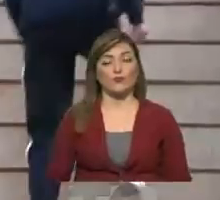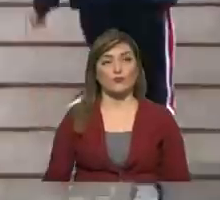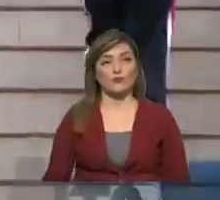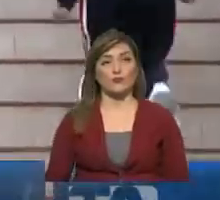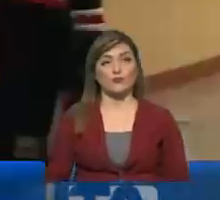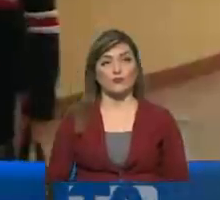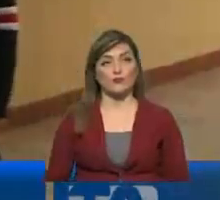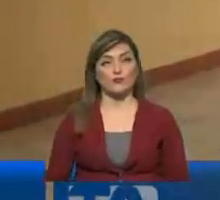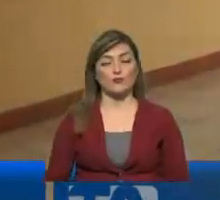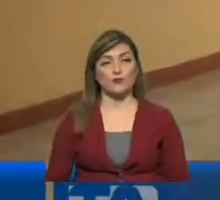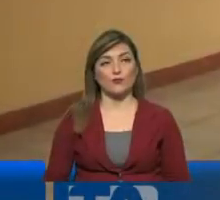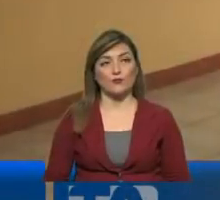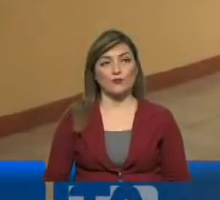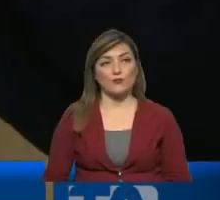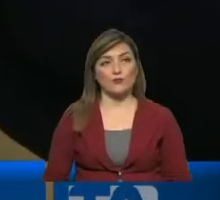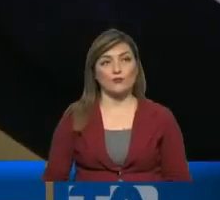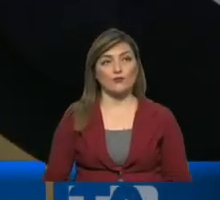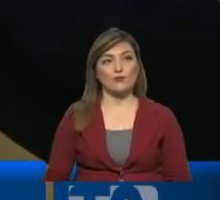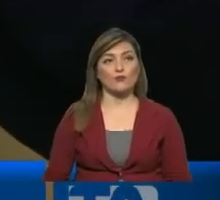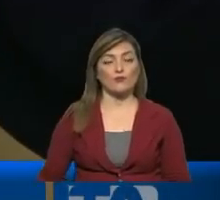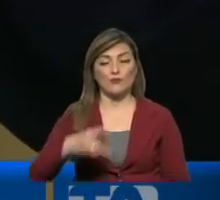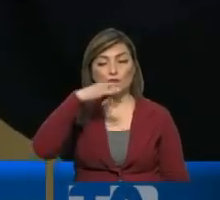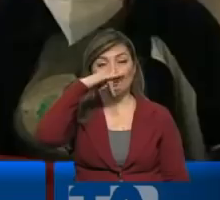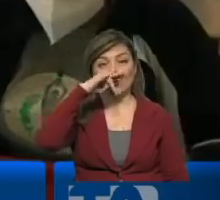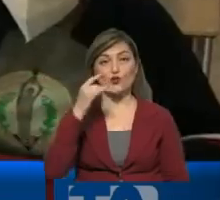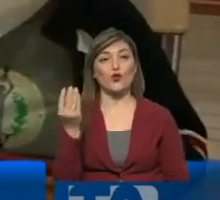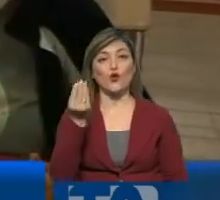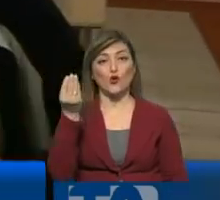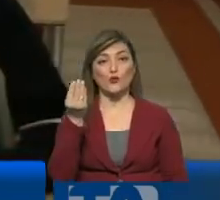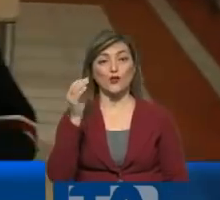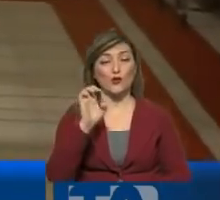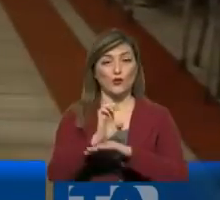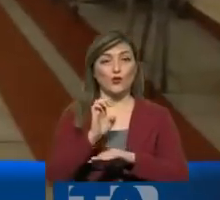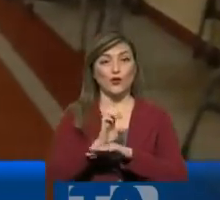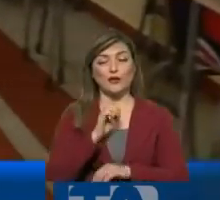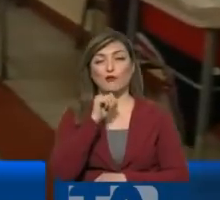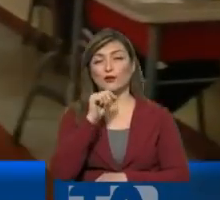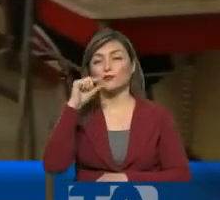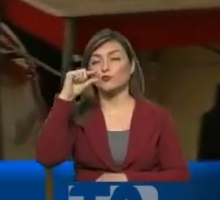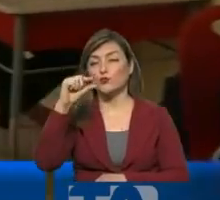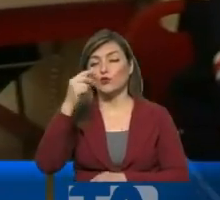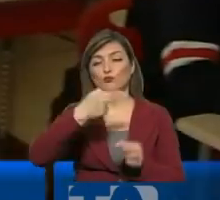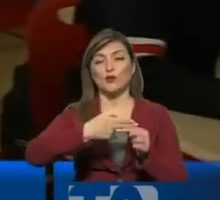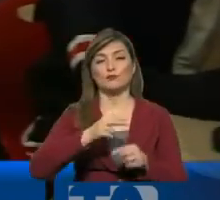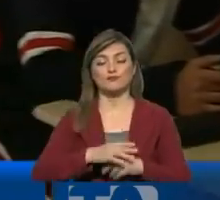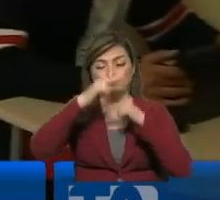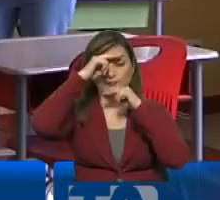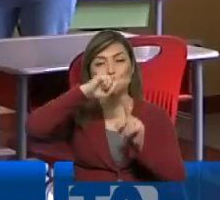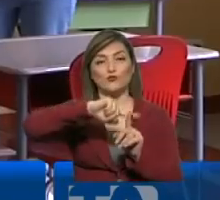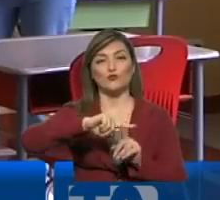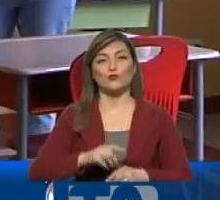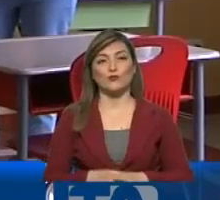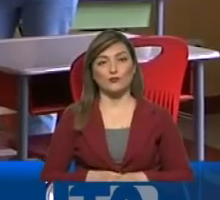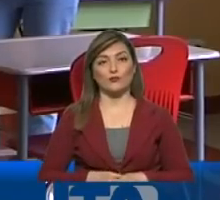Cada vez más cerca el retorno a clases de miles de niños y jóvenes ecuatorianos. Sin duda una buena noticia, pero ahora la pregunta es en qué